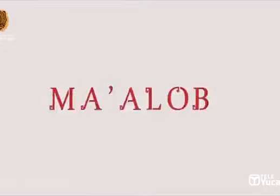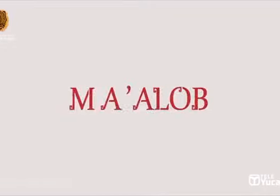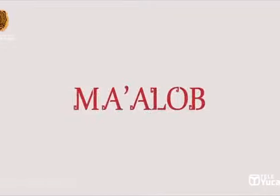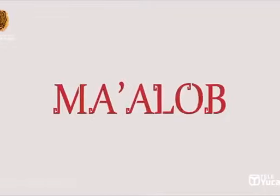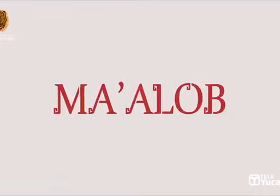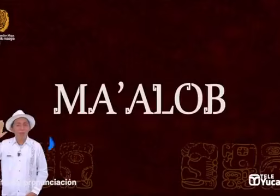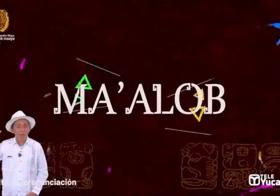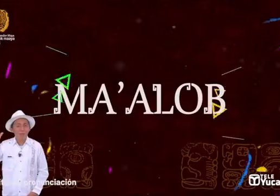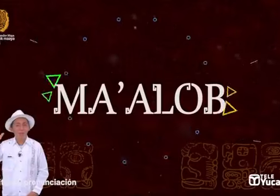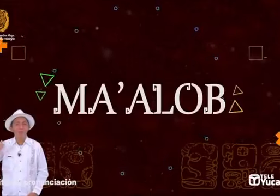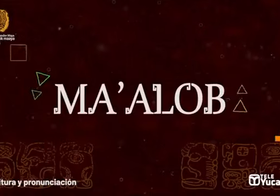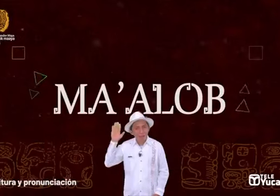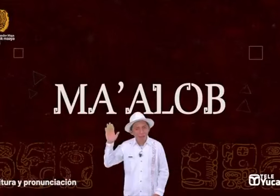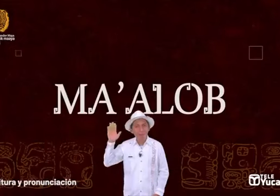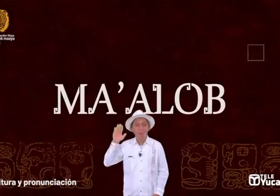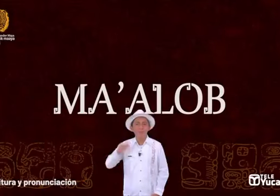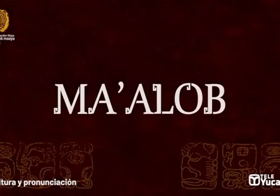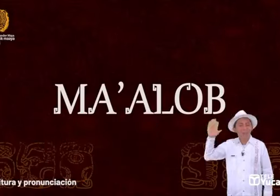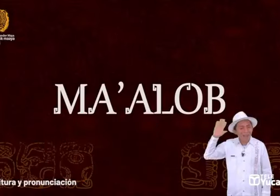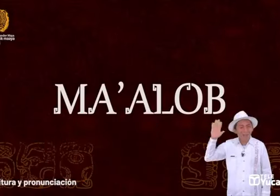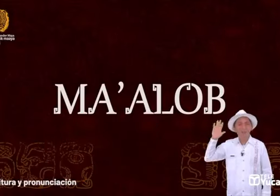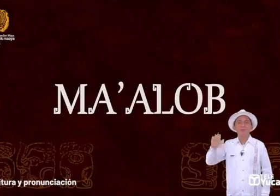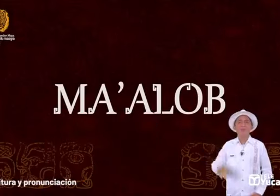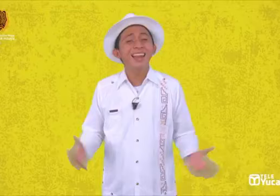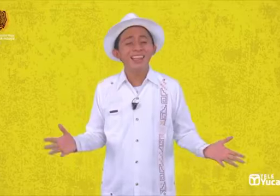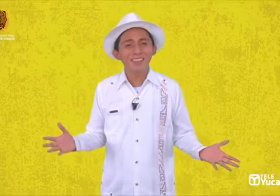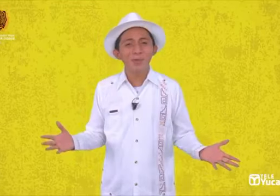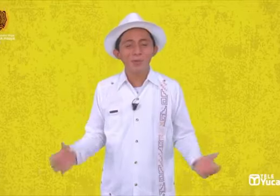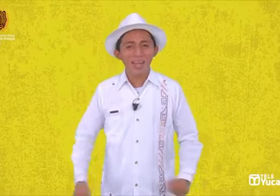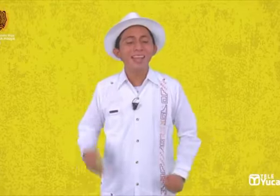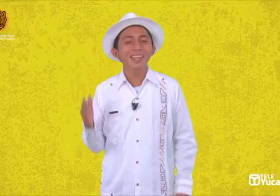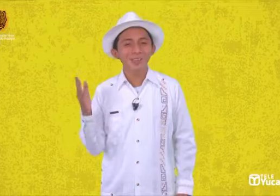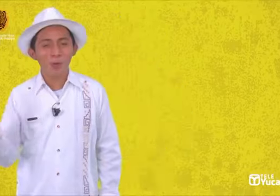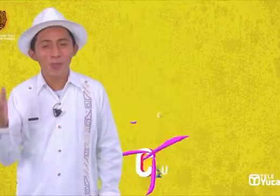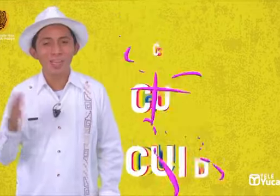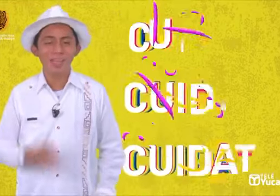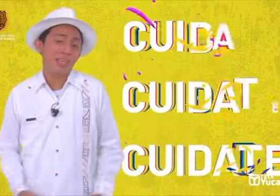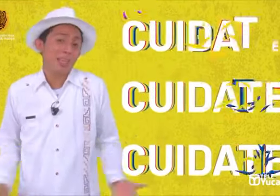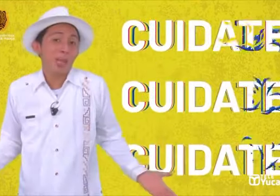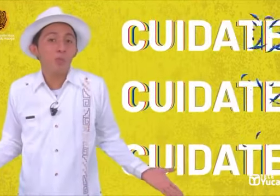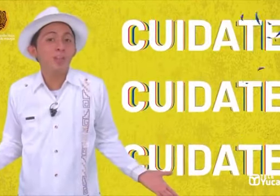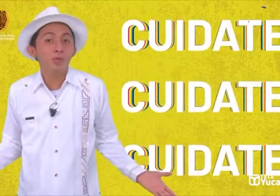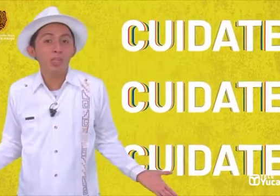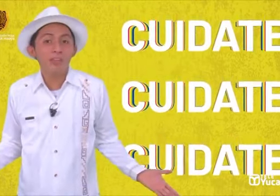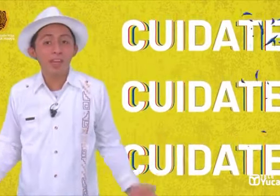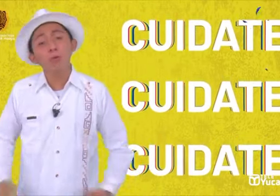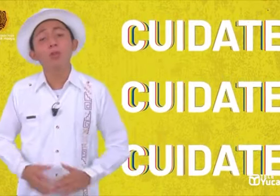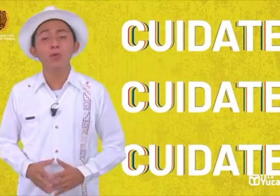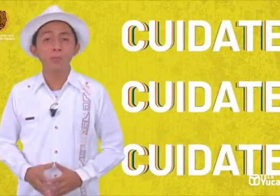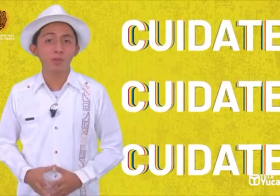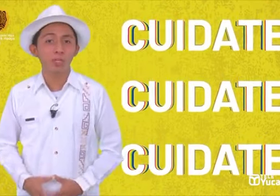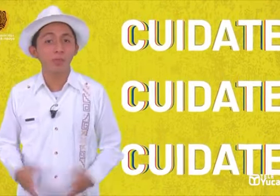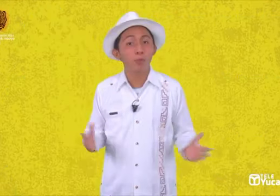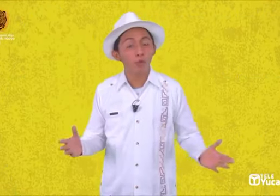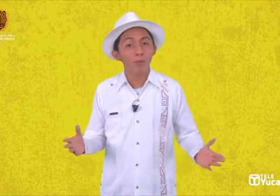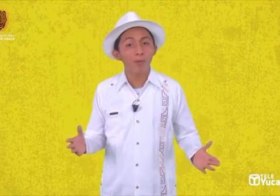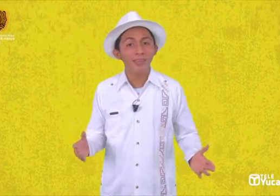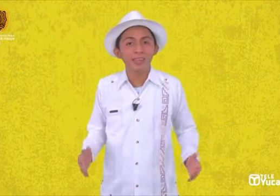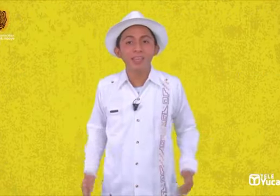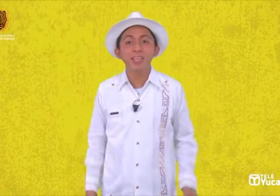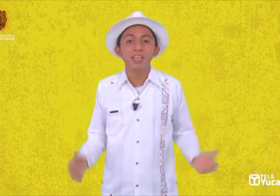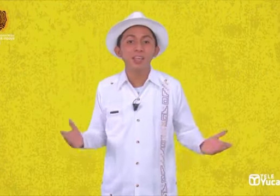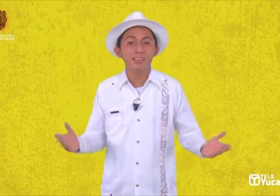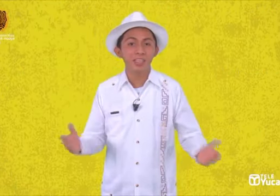dice... malo, malo, malo. La segunda es cuídate y la puedes utilizar cuando una persona te